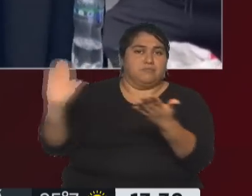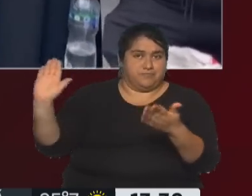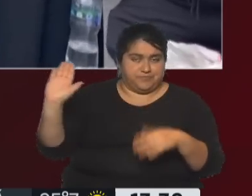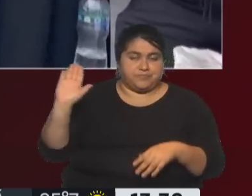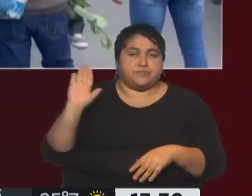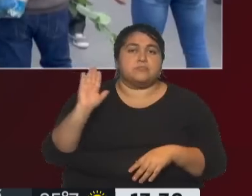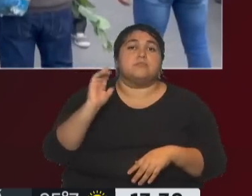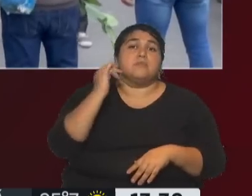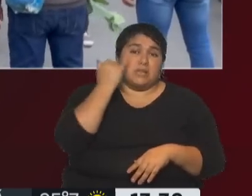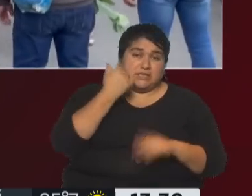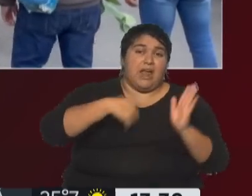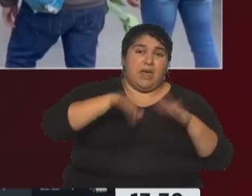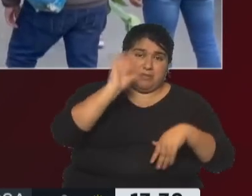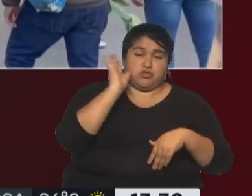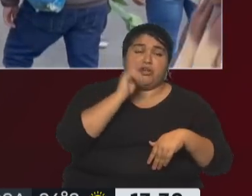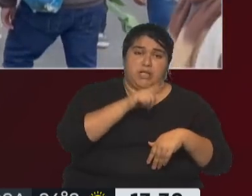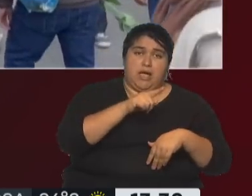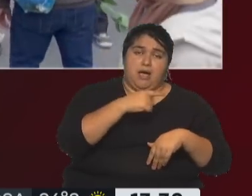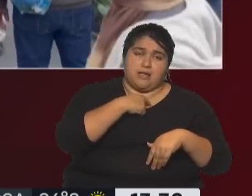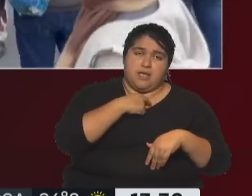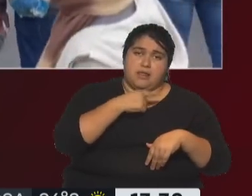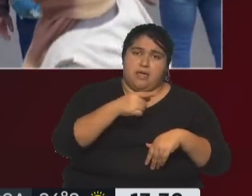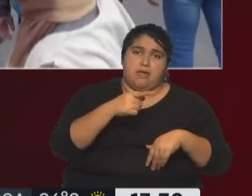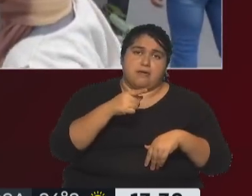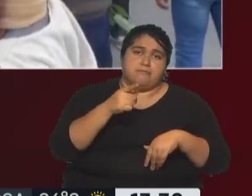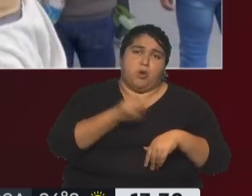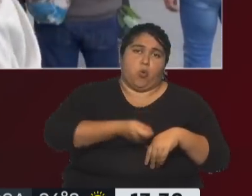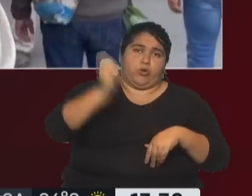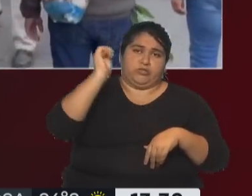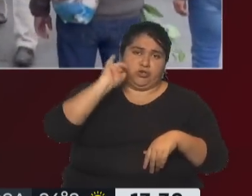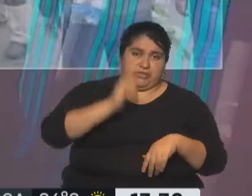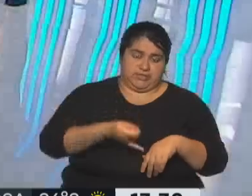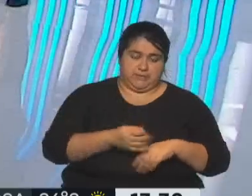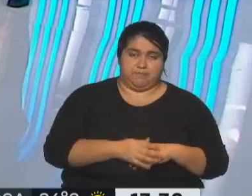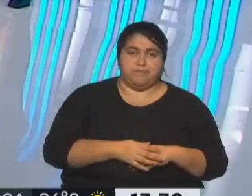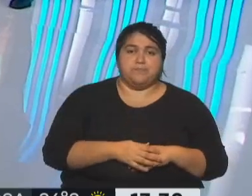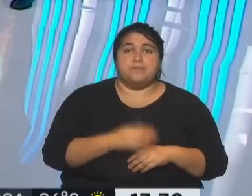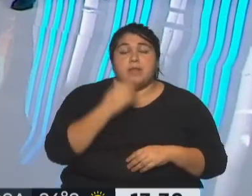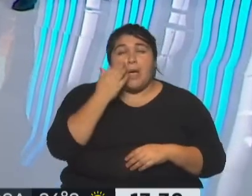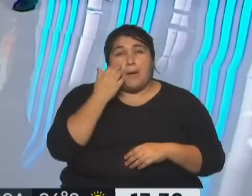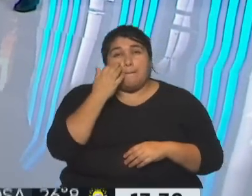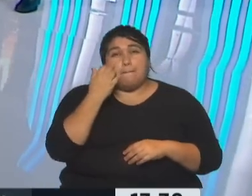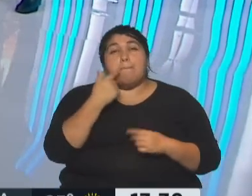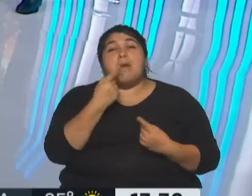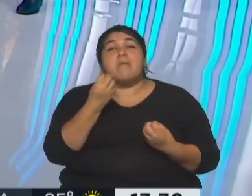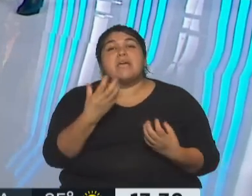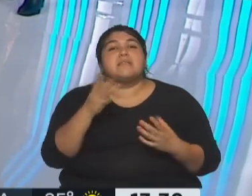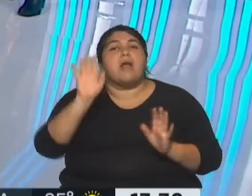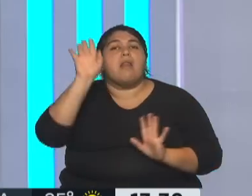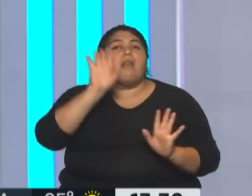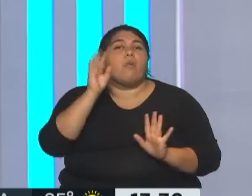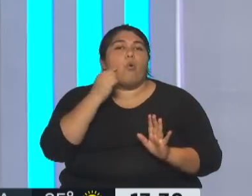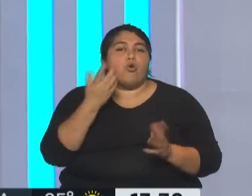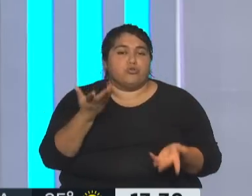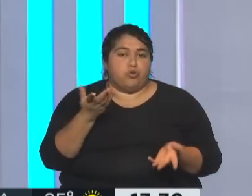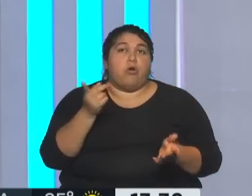92 los legisladores que estuvieron a favor de llevar adelante este juicio. ¿Qué vamos a ver en este mes? Ahora votan esos. Hay que ver cómo votan. ¿No? Una cosa